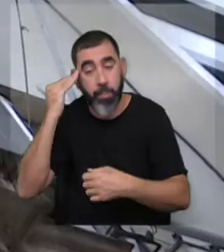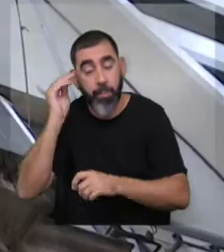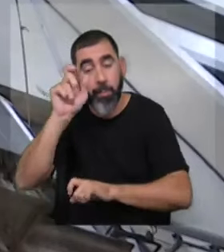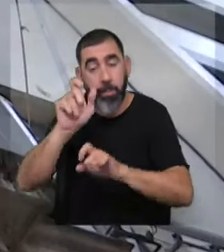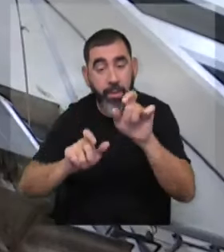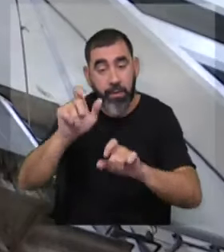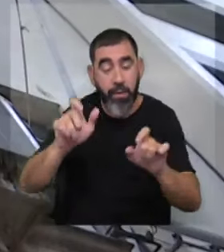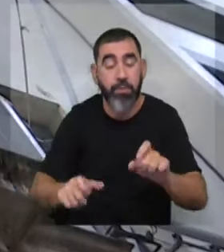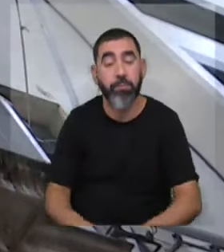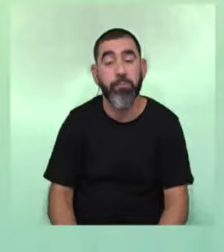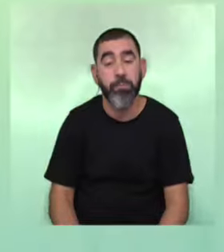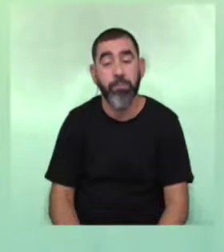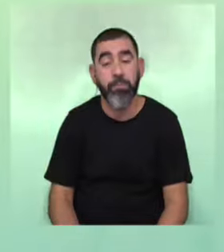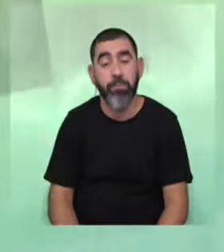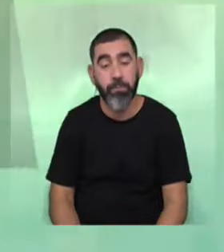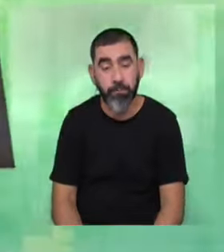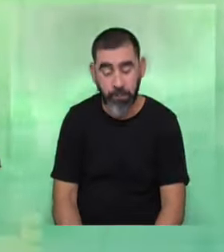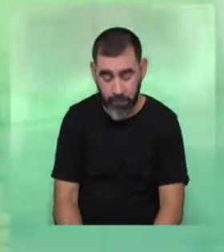población.